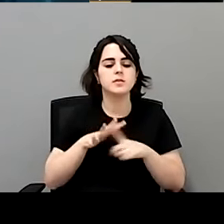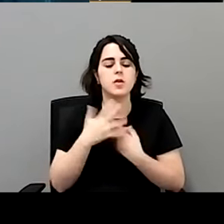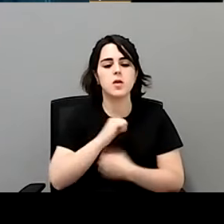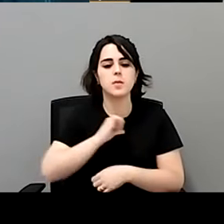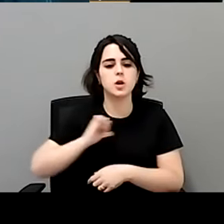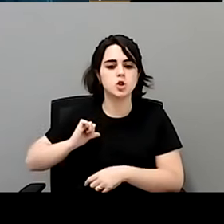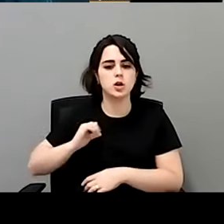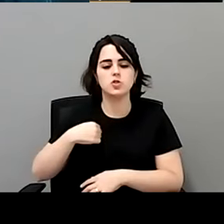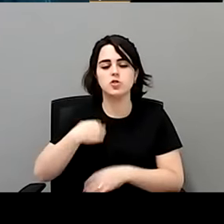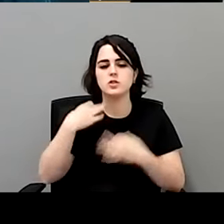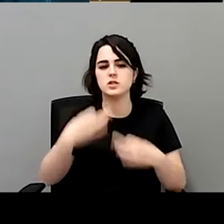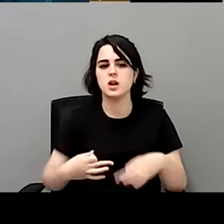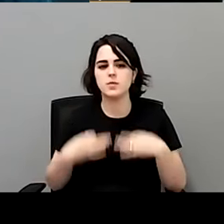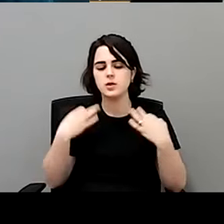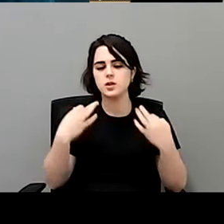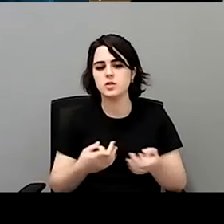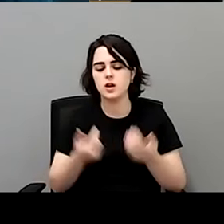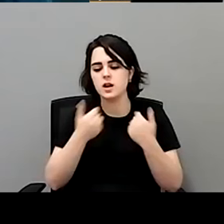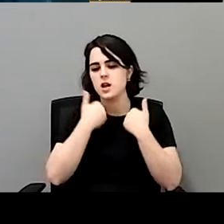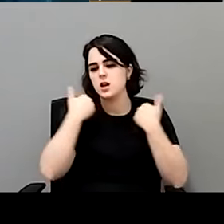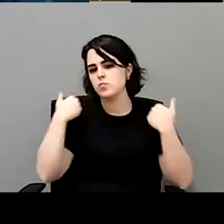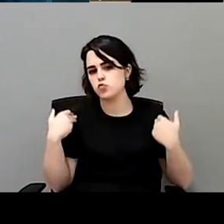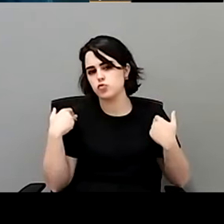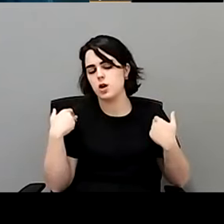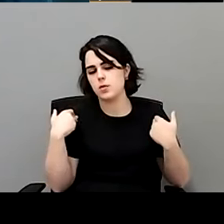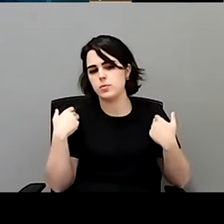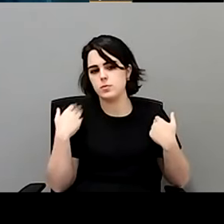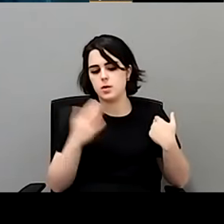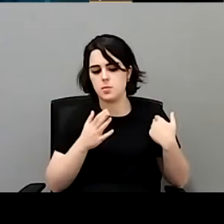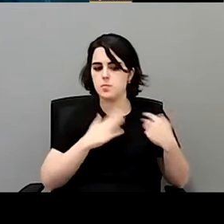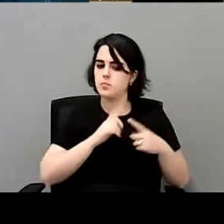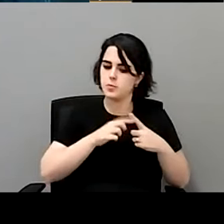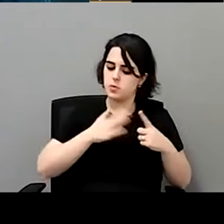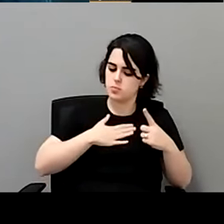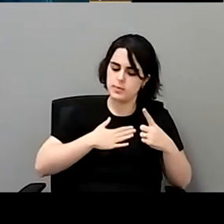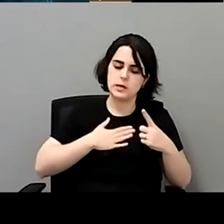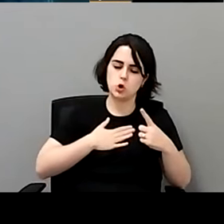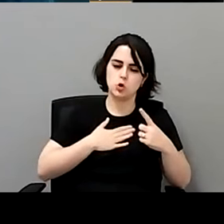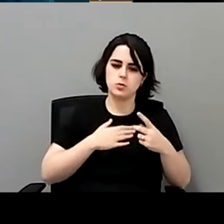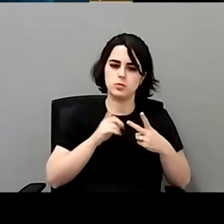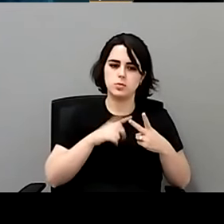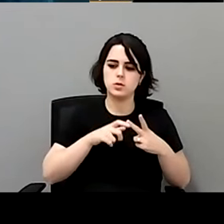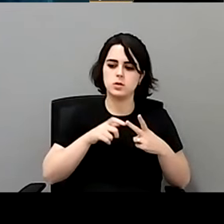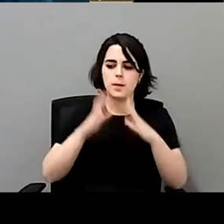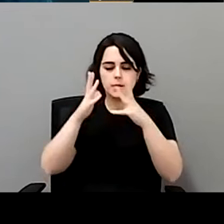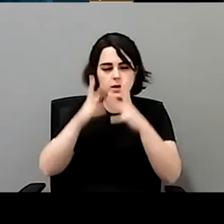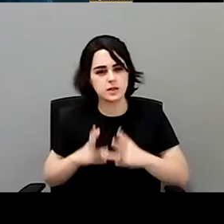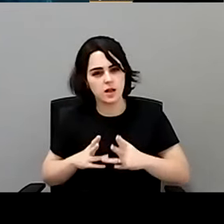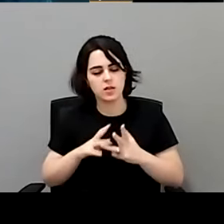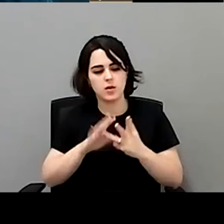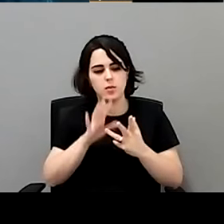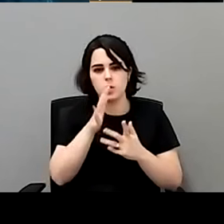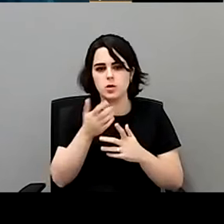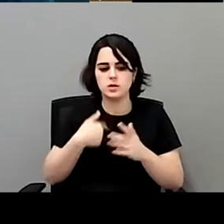siempre me responsabilicé conmigo misma, con la administración, porque estamos